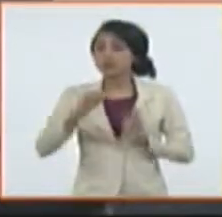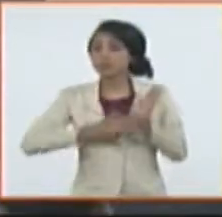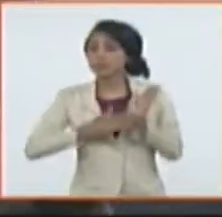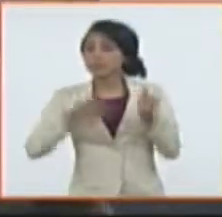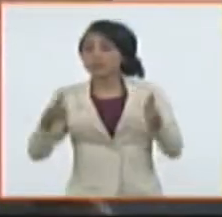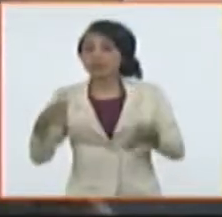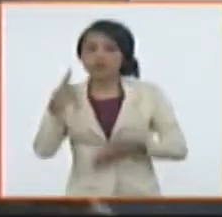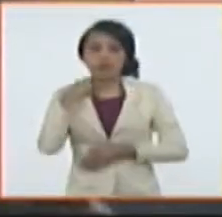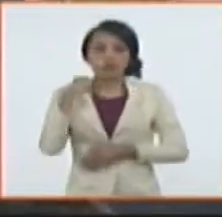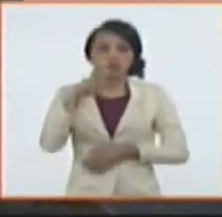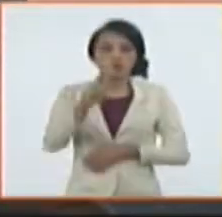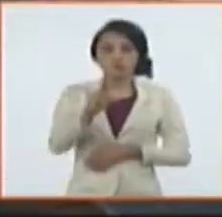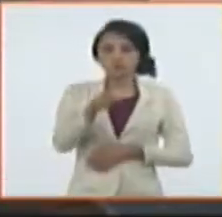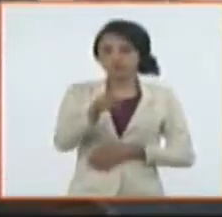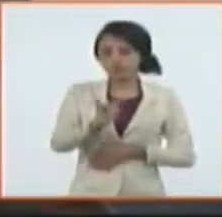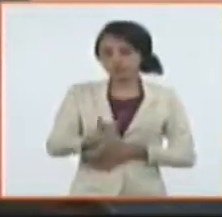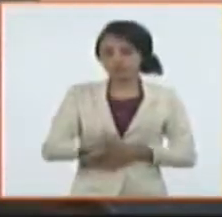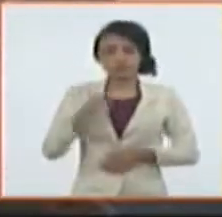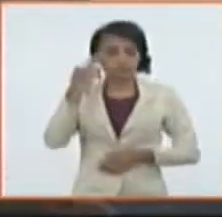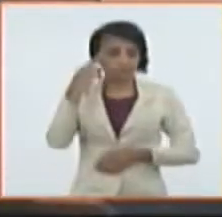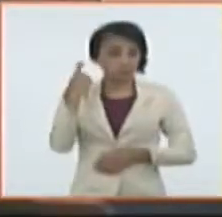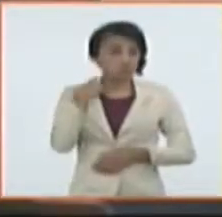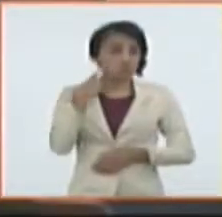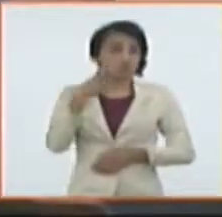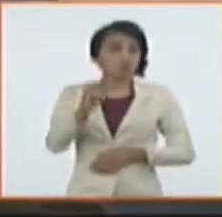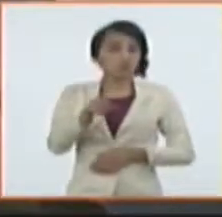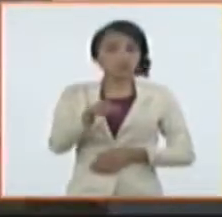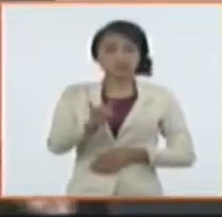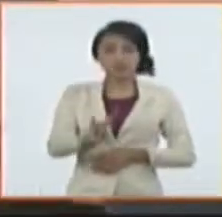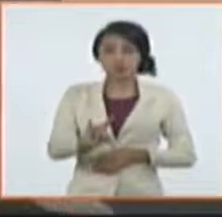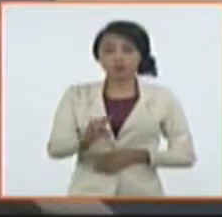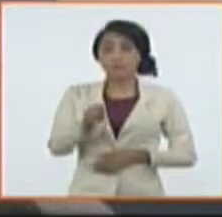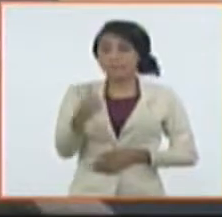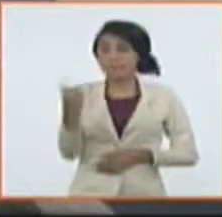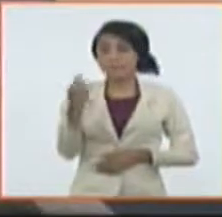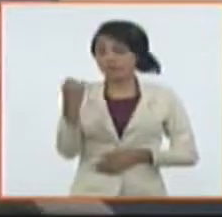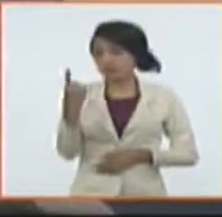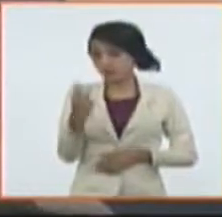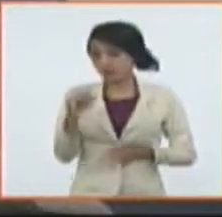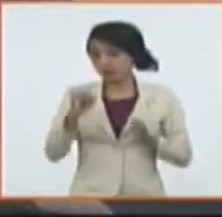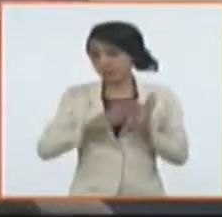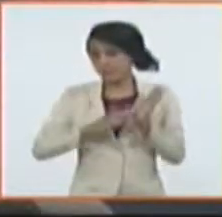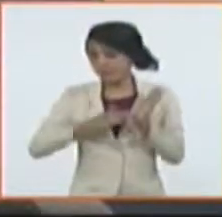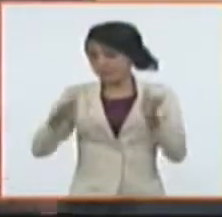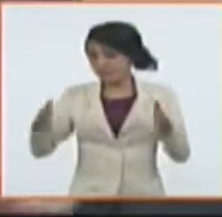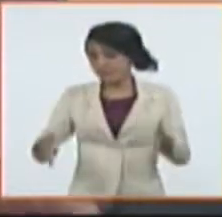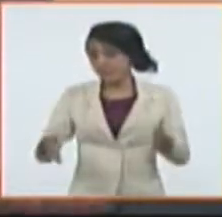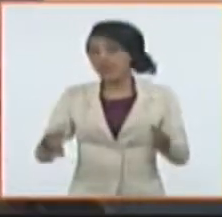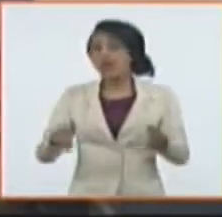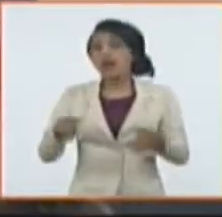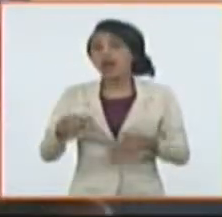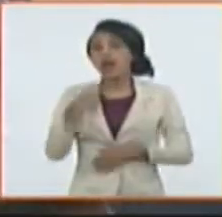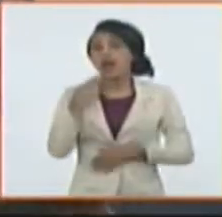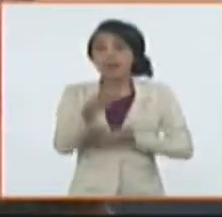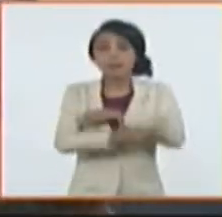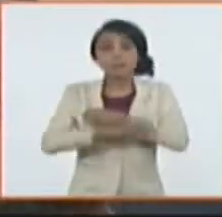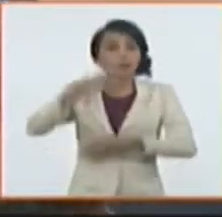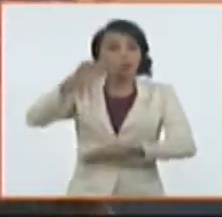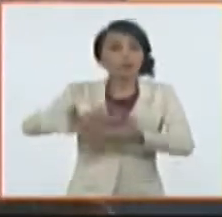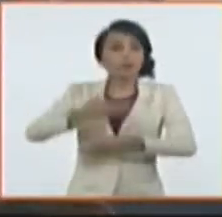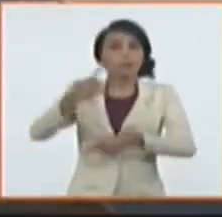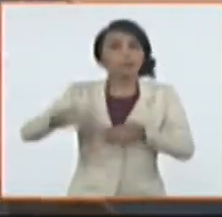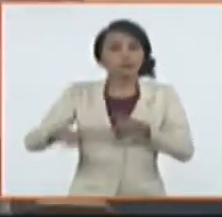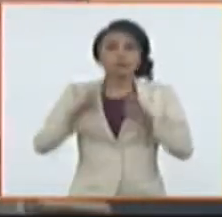Y recordemos que en el 2019, en el primer semestre, el país estaba bloqueado, no estaban aplicadas todas estas medidas y vivíamos de una manera